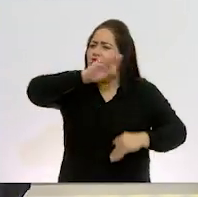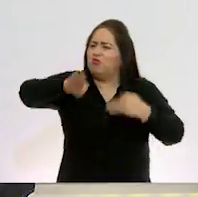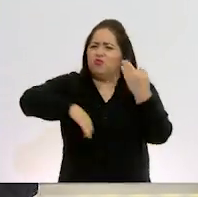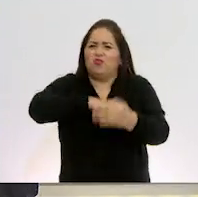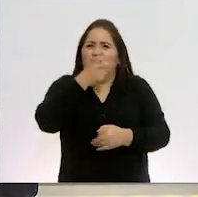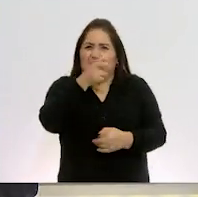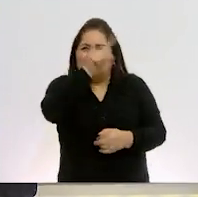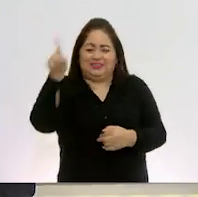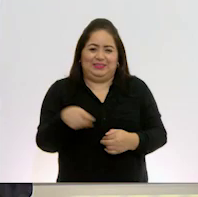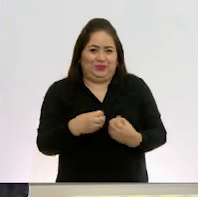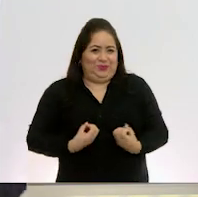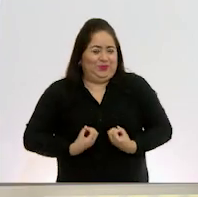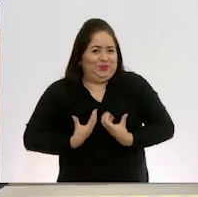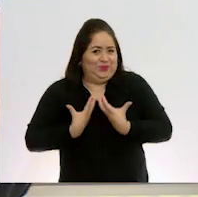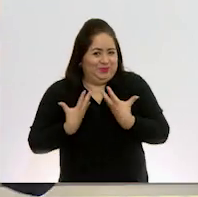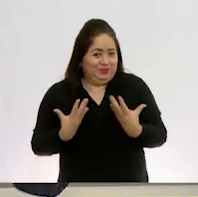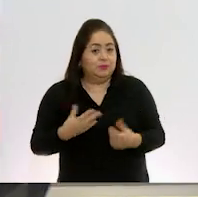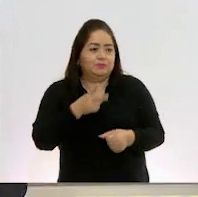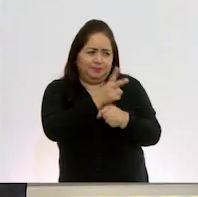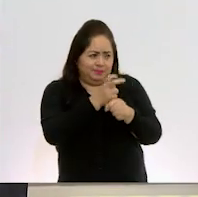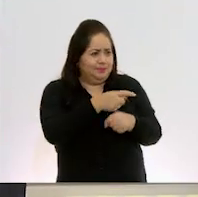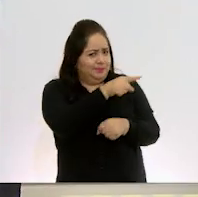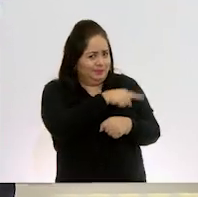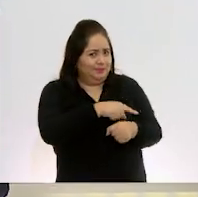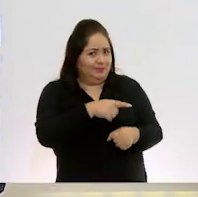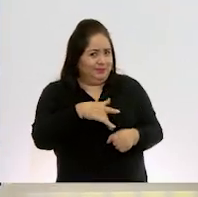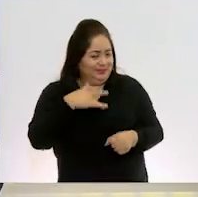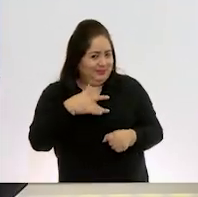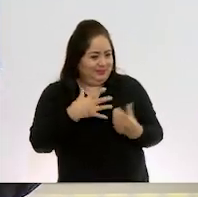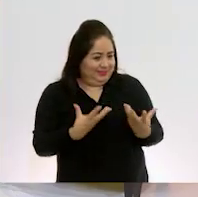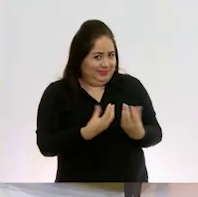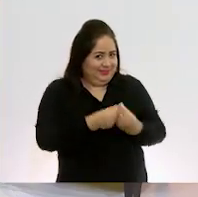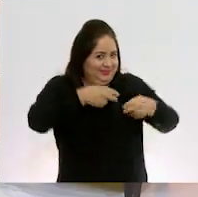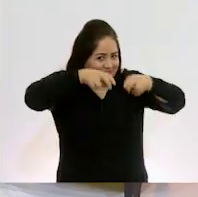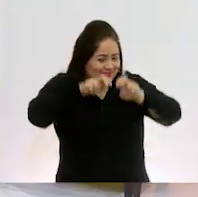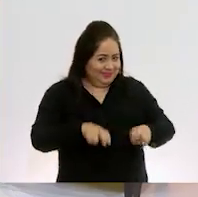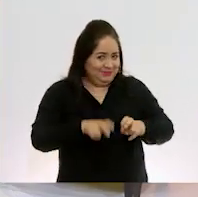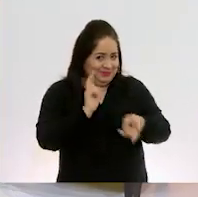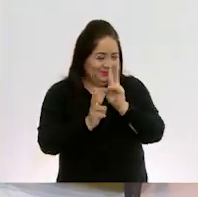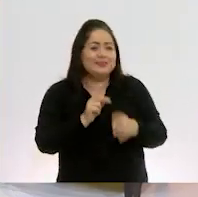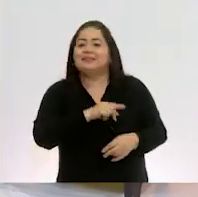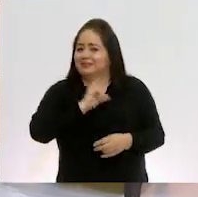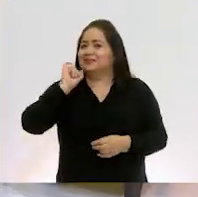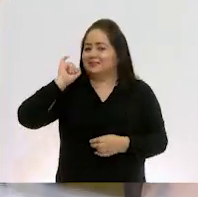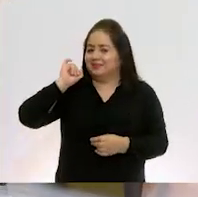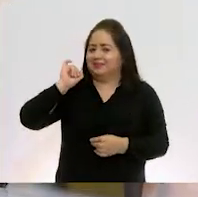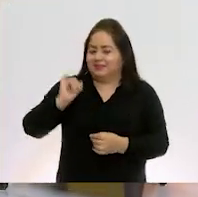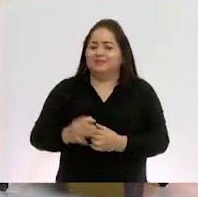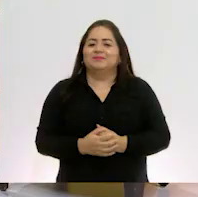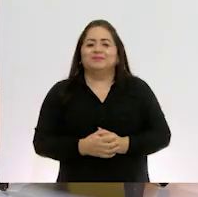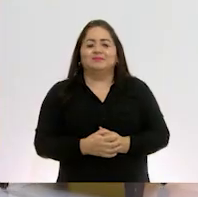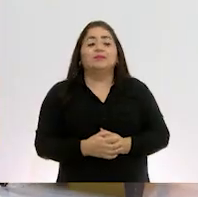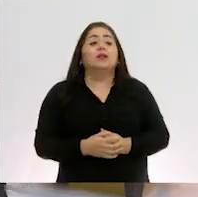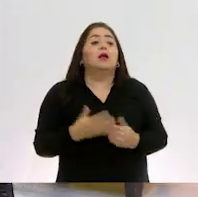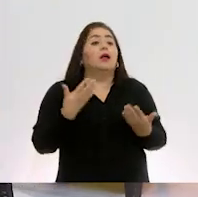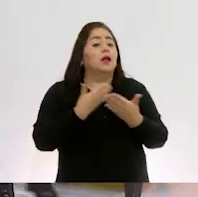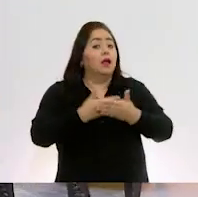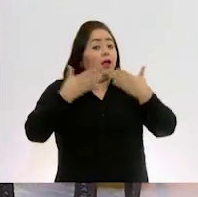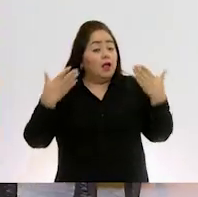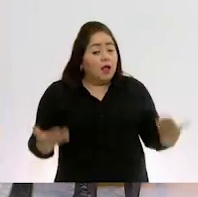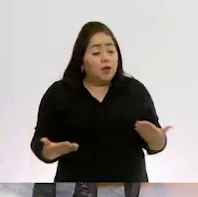estas emociones. Te invito a que te sientes de nuevo. Vamos de nuevo. Vamos de nuevo. Ok. Ahora,